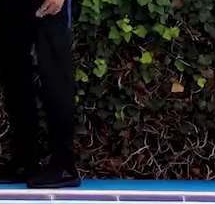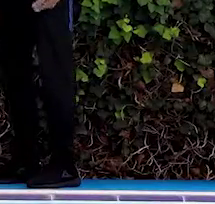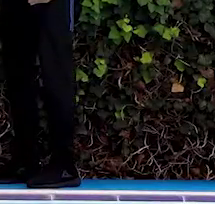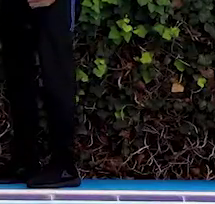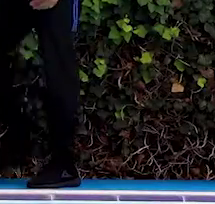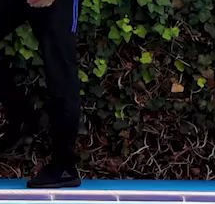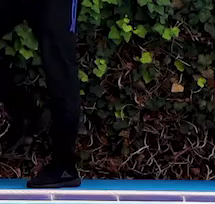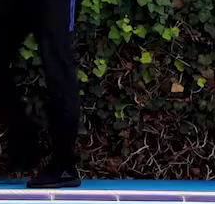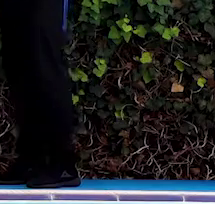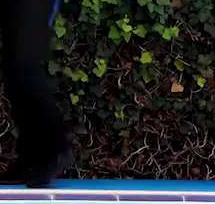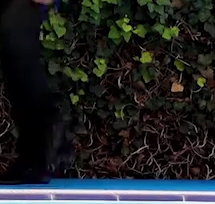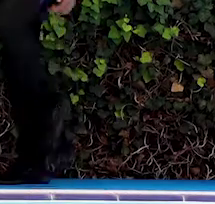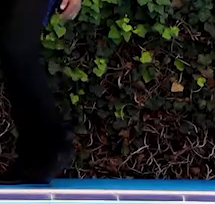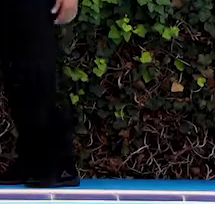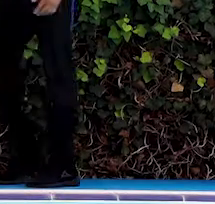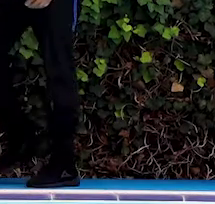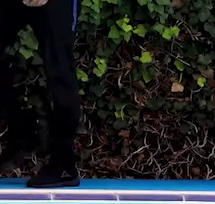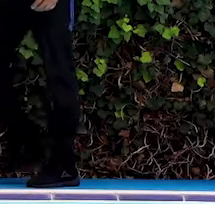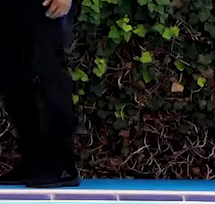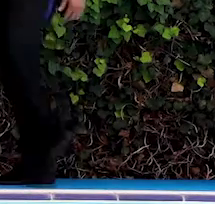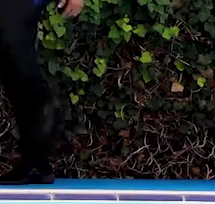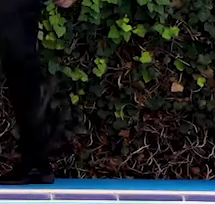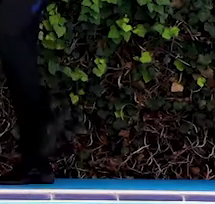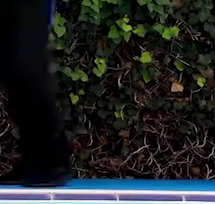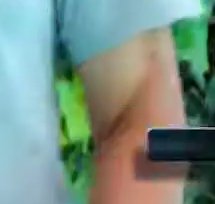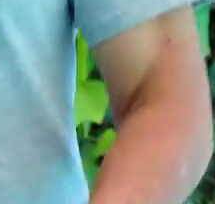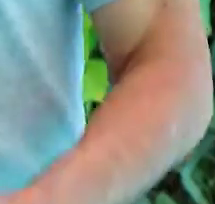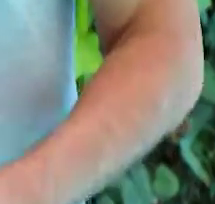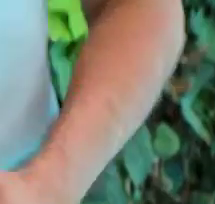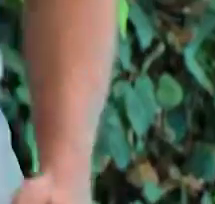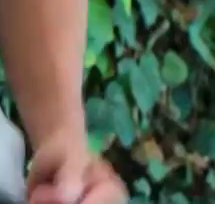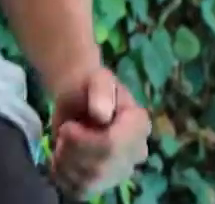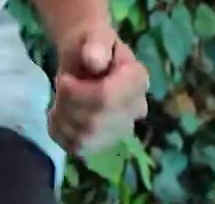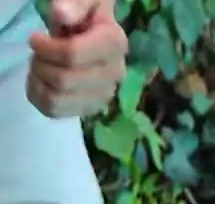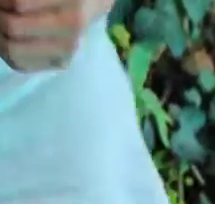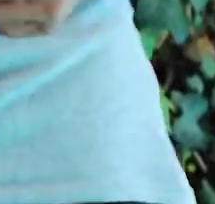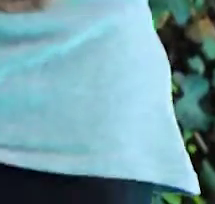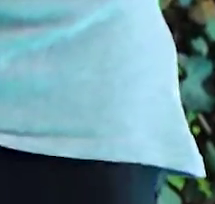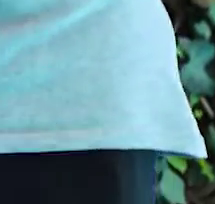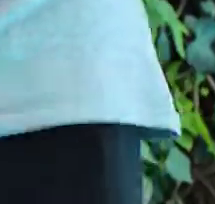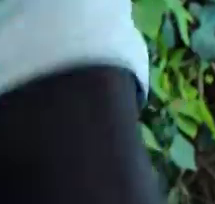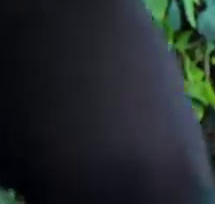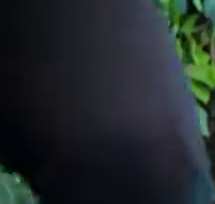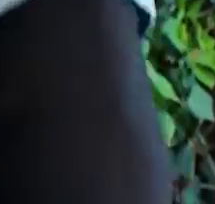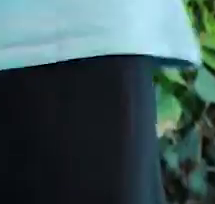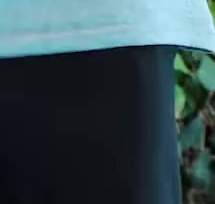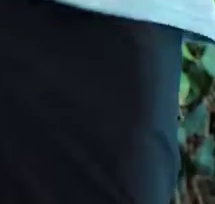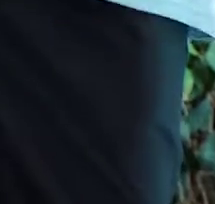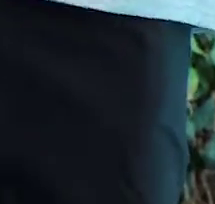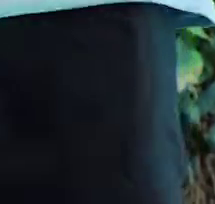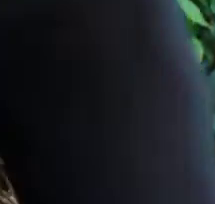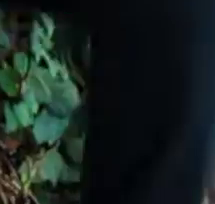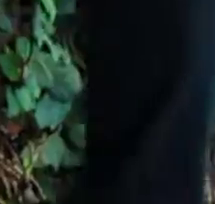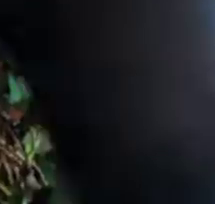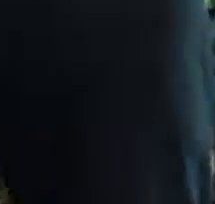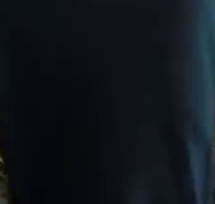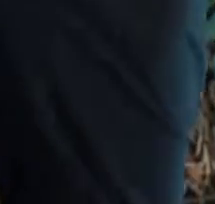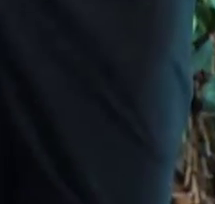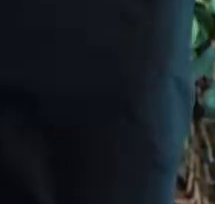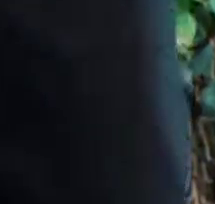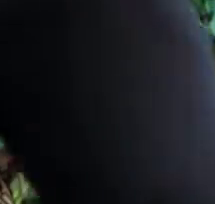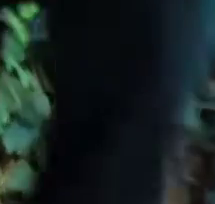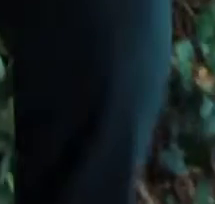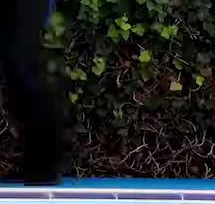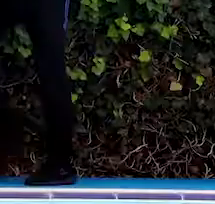nada más. Marcada, lo que vamos a hacer es vamos a elevar nuestras rodillas de forma alternada y